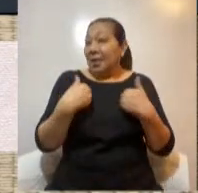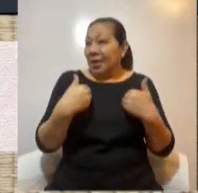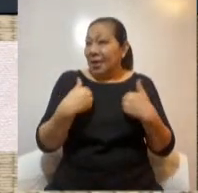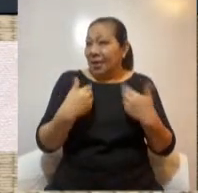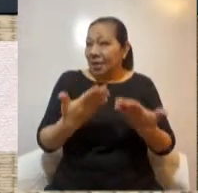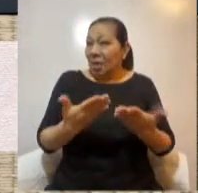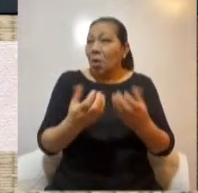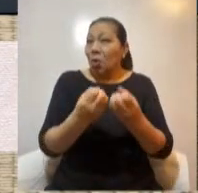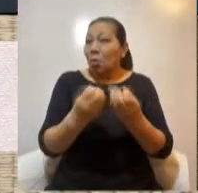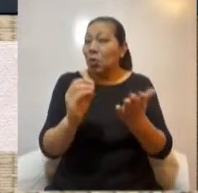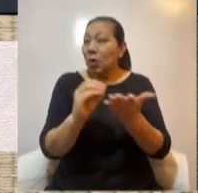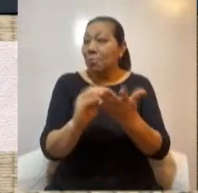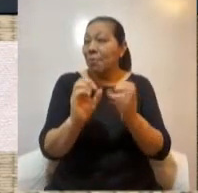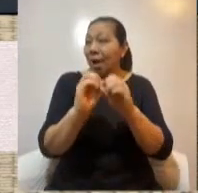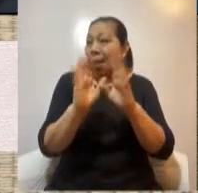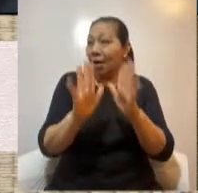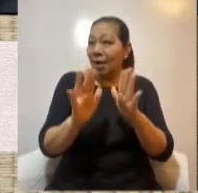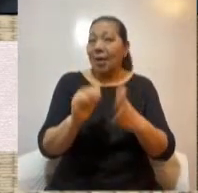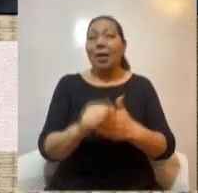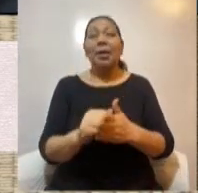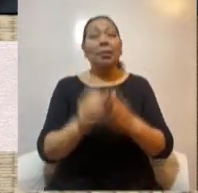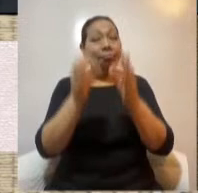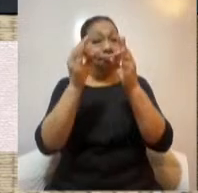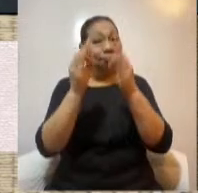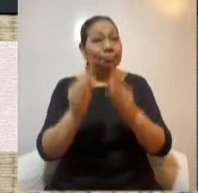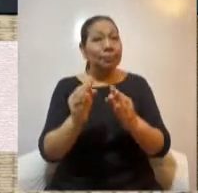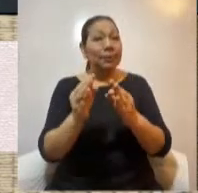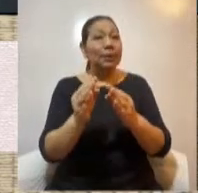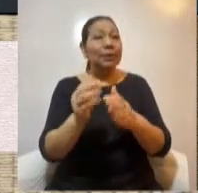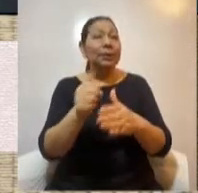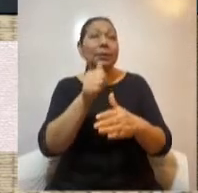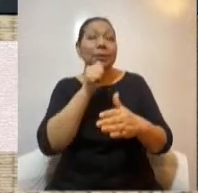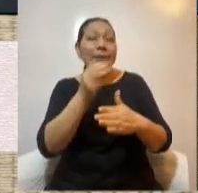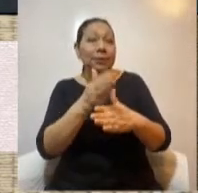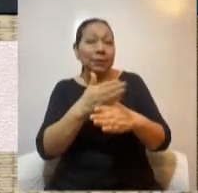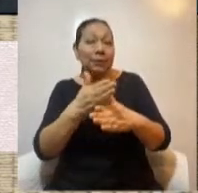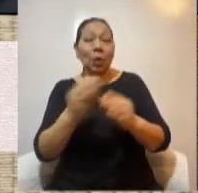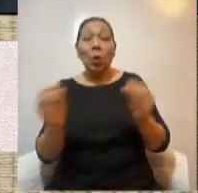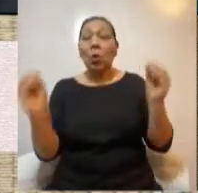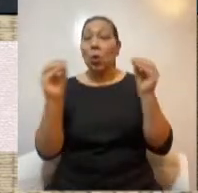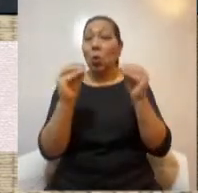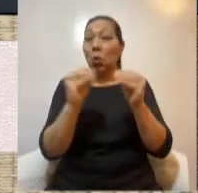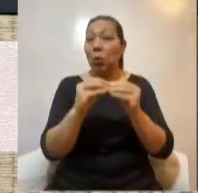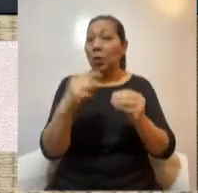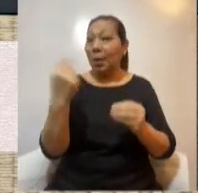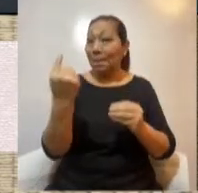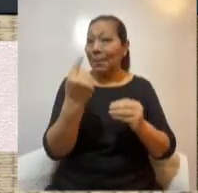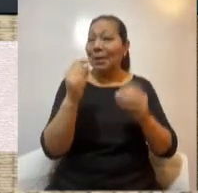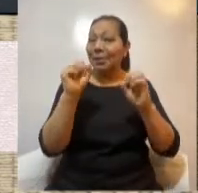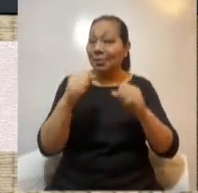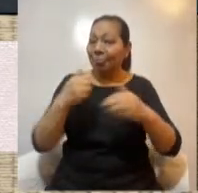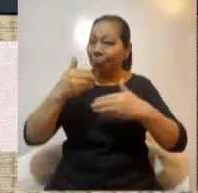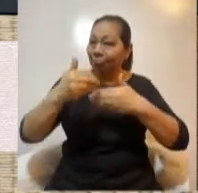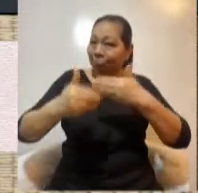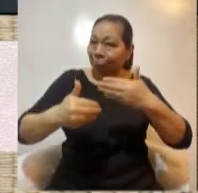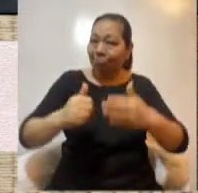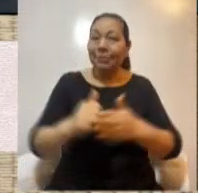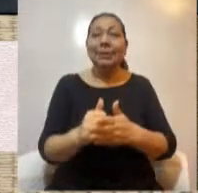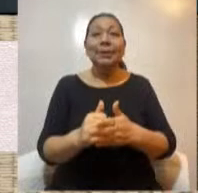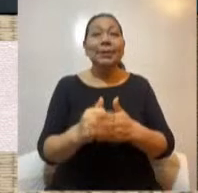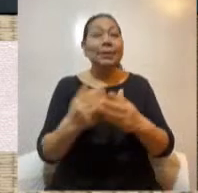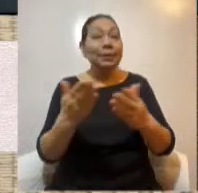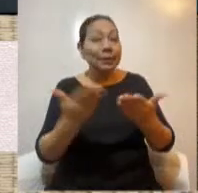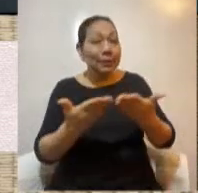Tiene mucha claridad y mucha precisión, en particular en dos puntos. En primer lugar, sigue el